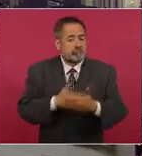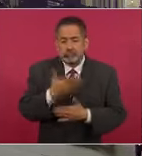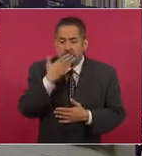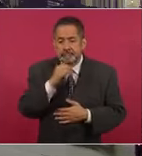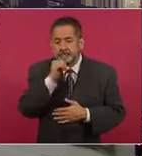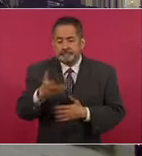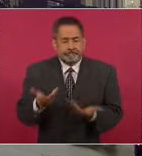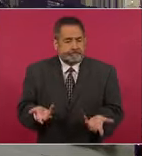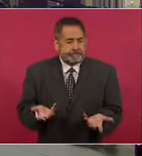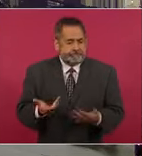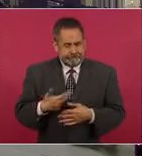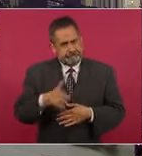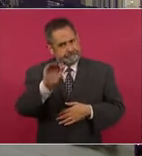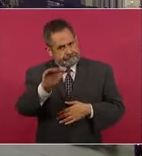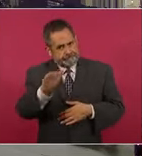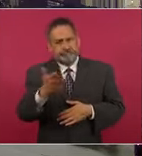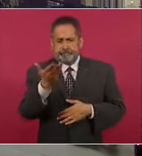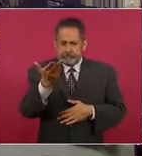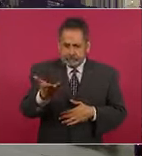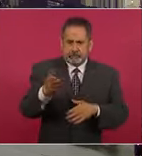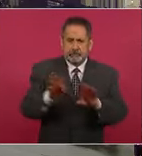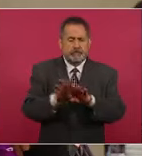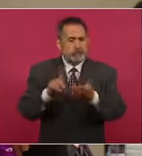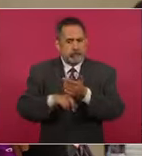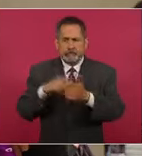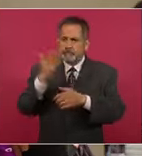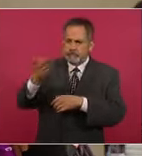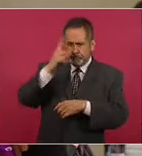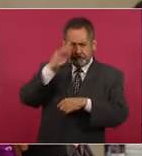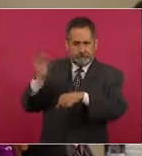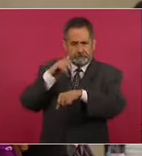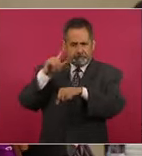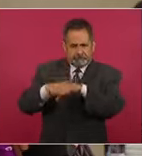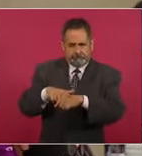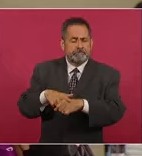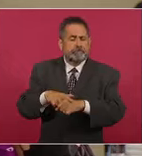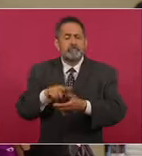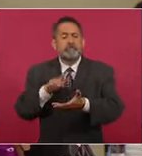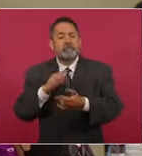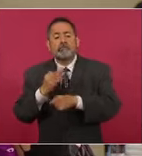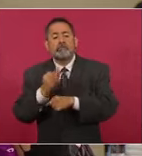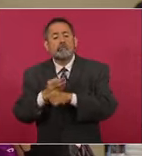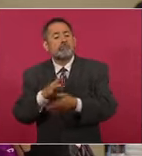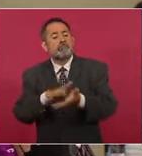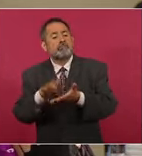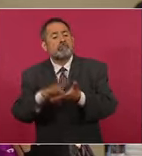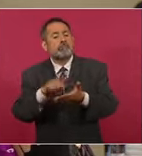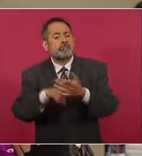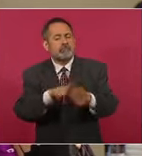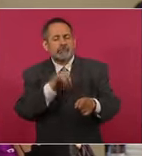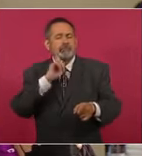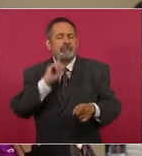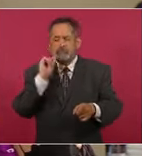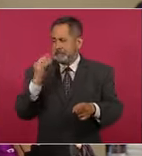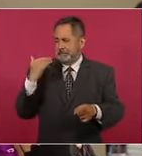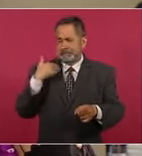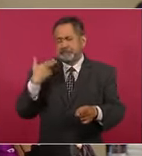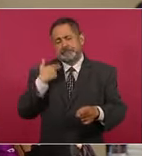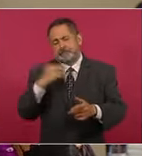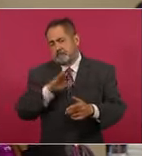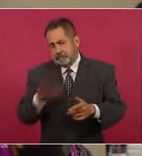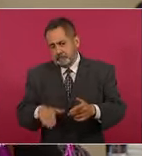sentido. Piden, así como las autoridades federales están apoyando en el caso de Bani a Nuevo León,